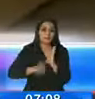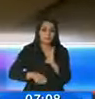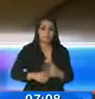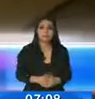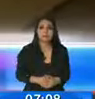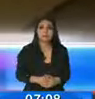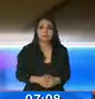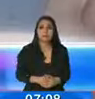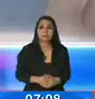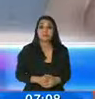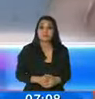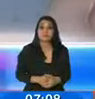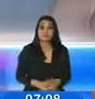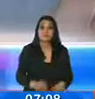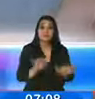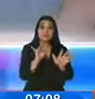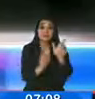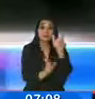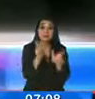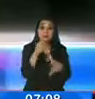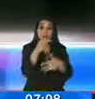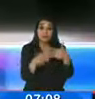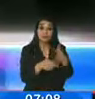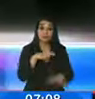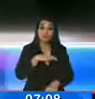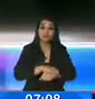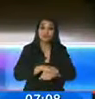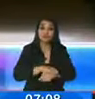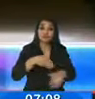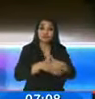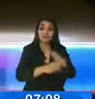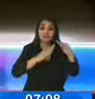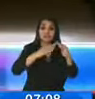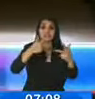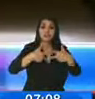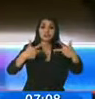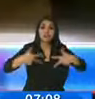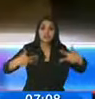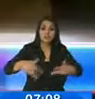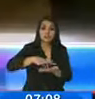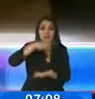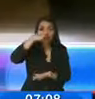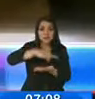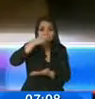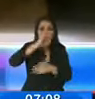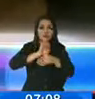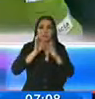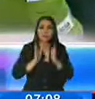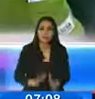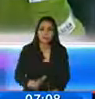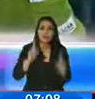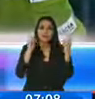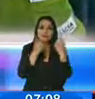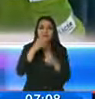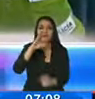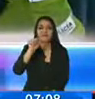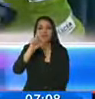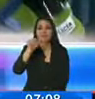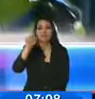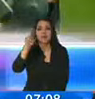la lista para ser detenidos 7 nombres, los allanamientos se ejecutaron en sectores como Chillogallo, La Magdalena Ecuatoriana, Santa Bárbara y El